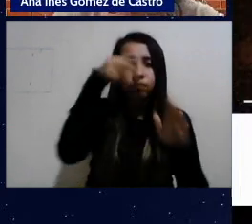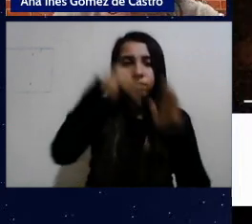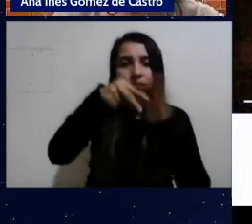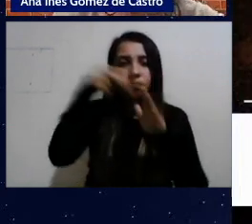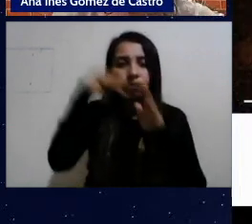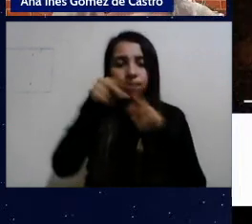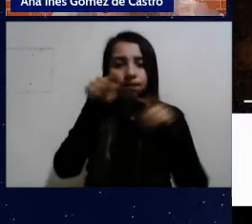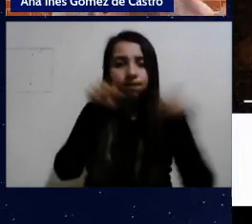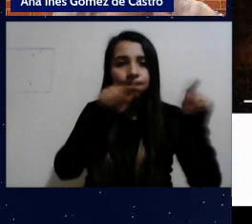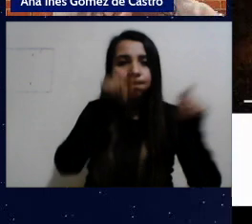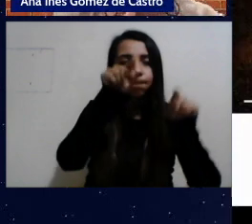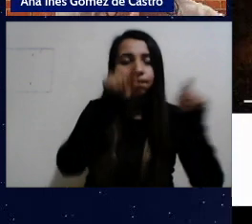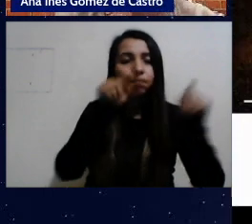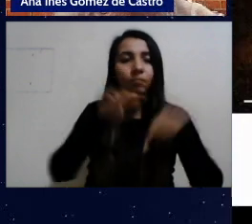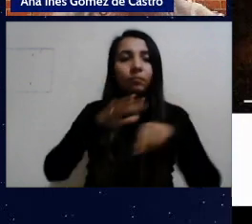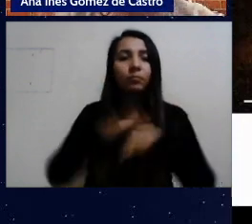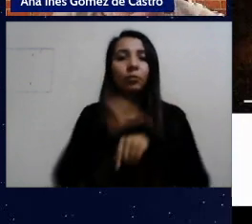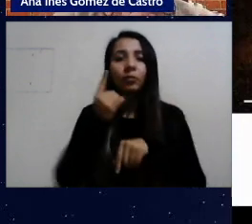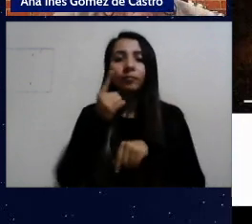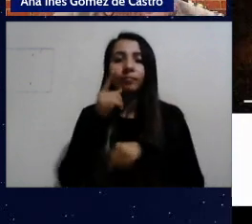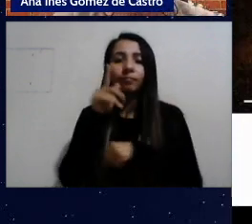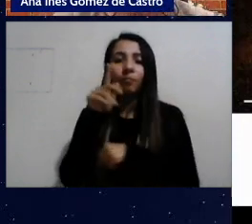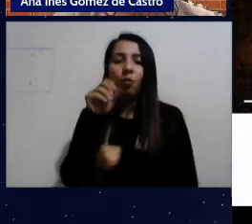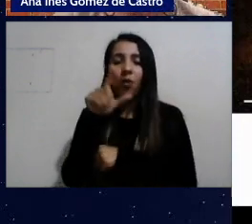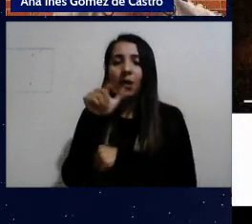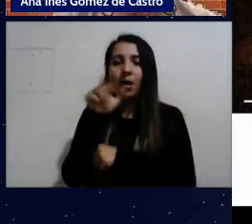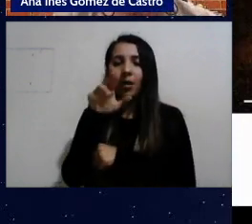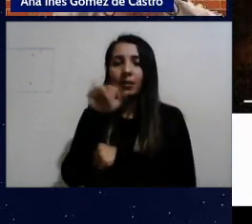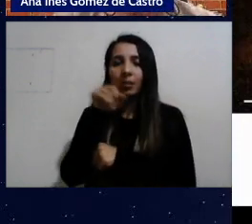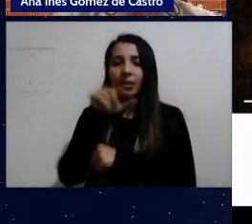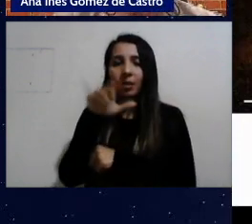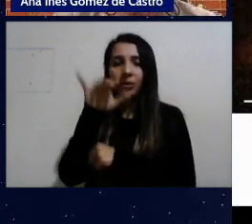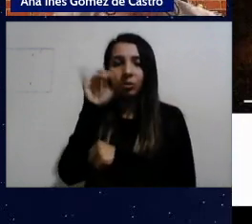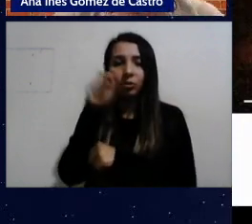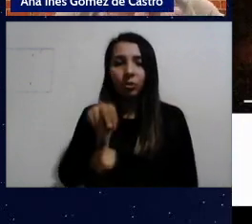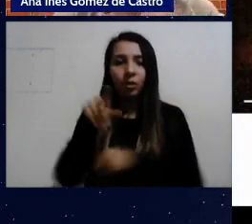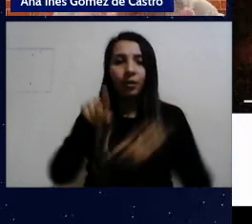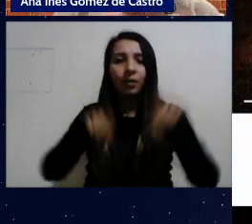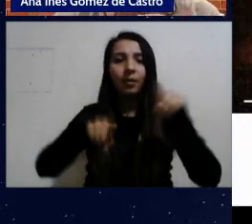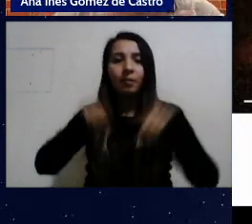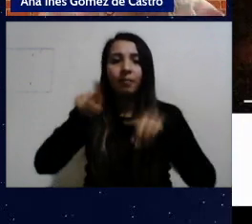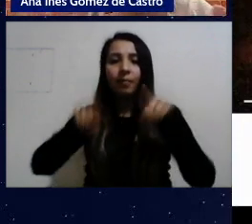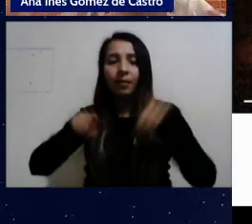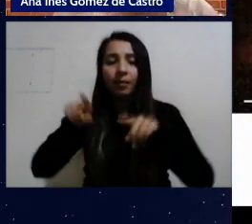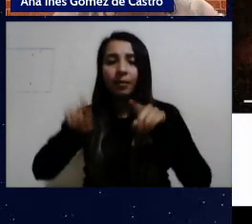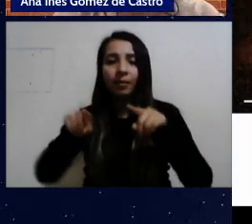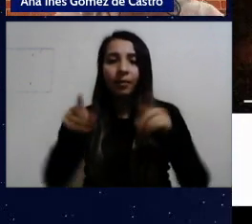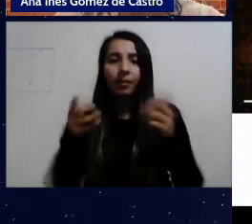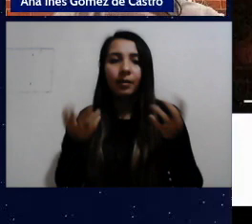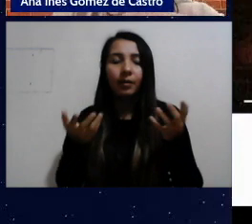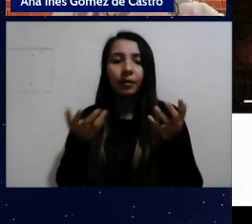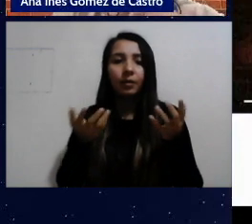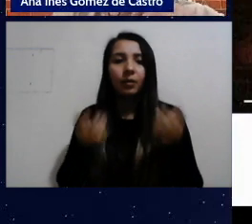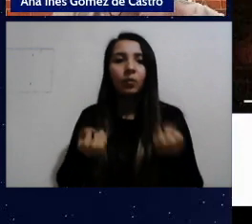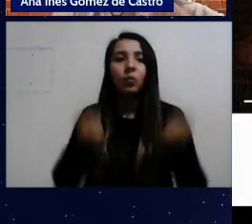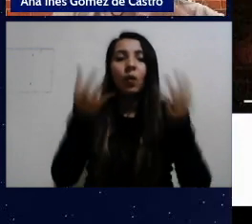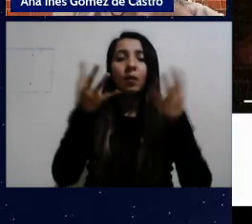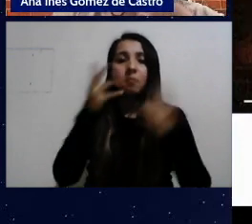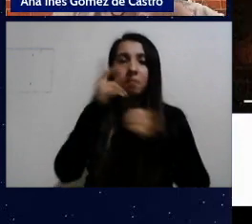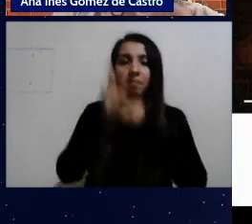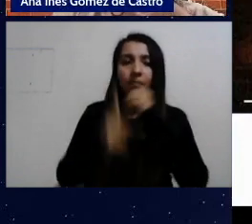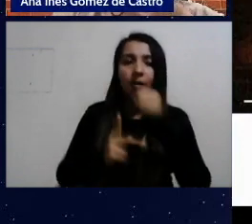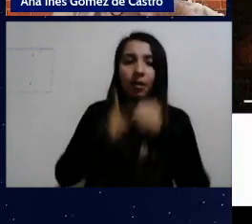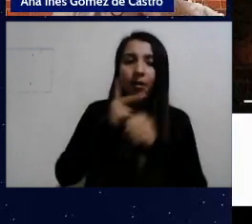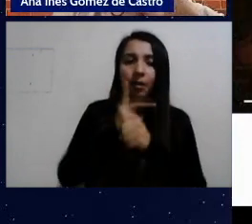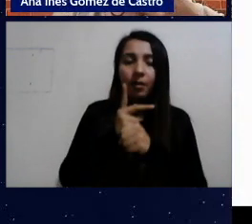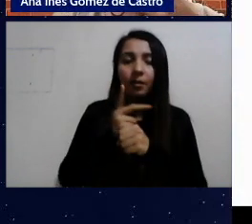de polarización en la zona interior va a depender del número de planetas o de la cantidad de polvo que haya en esa zona